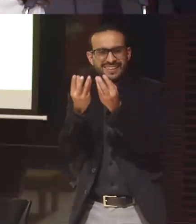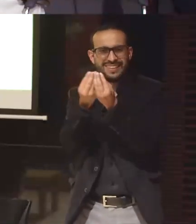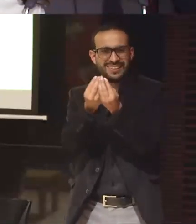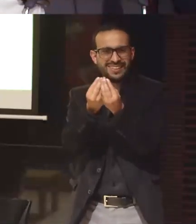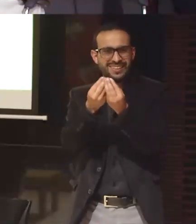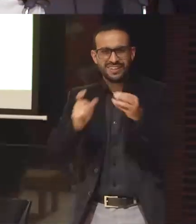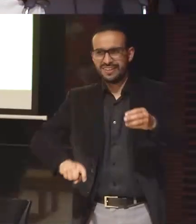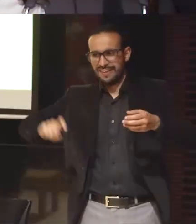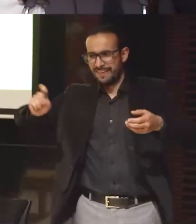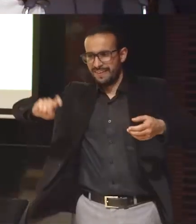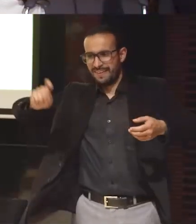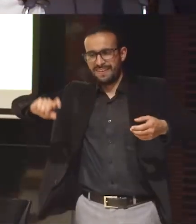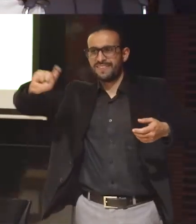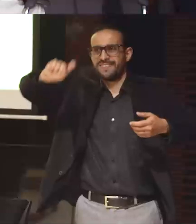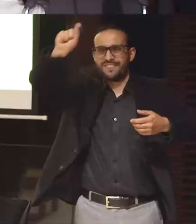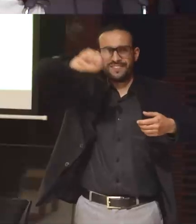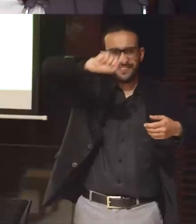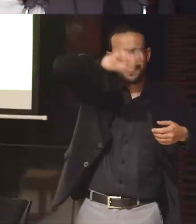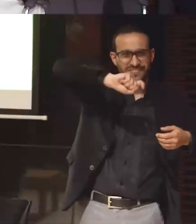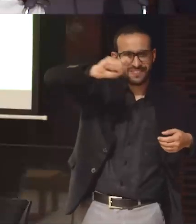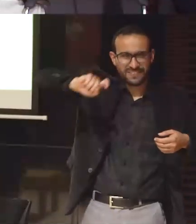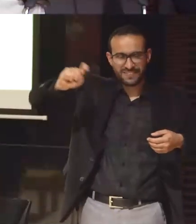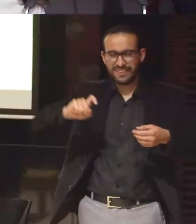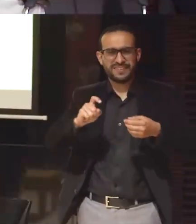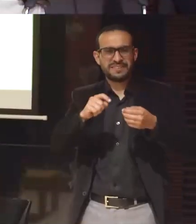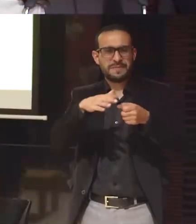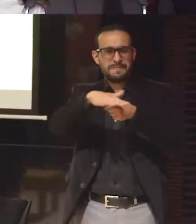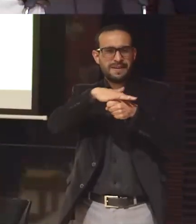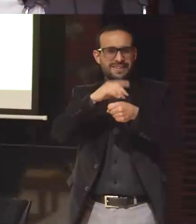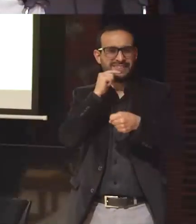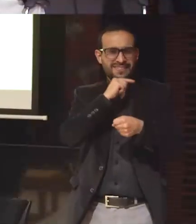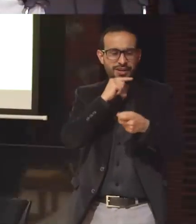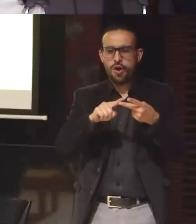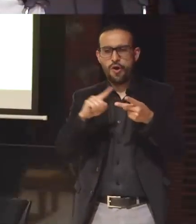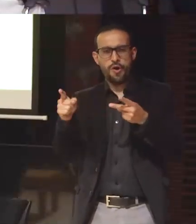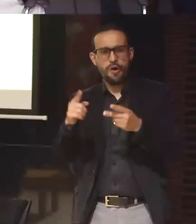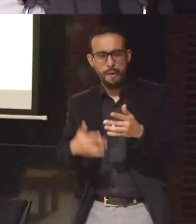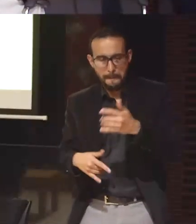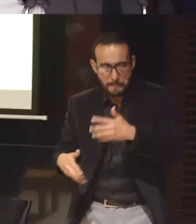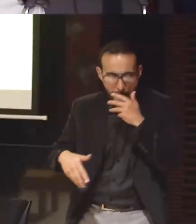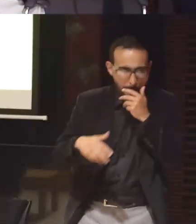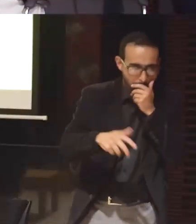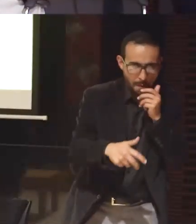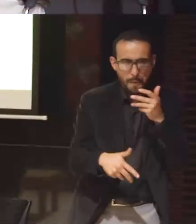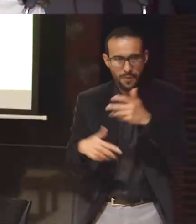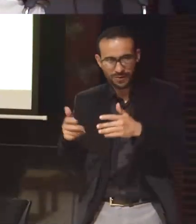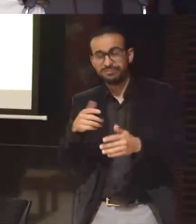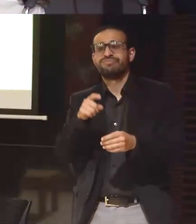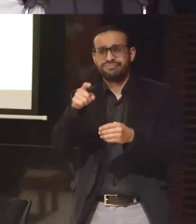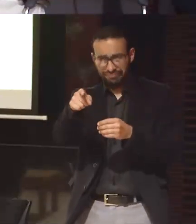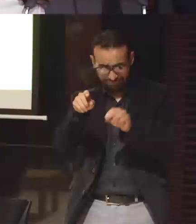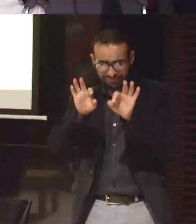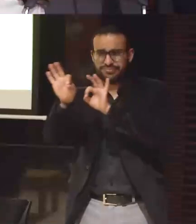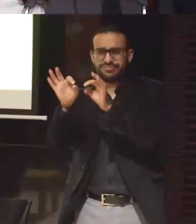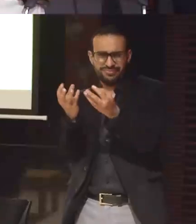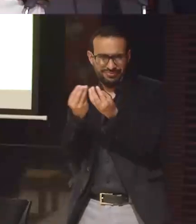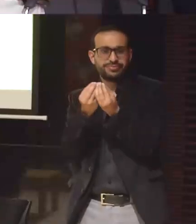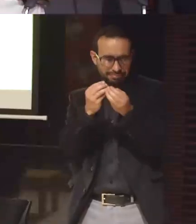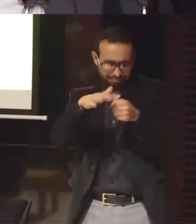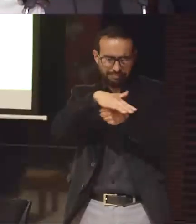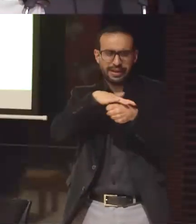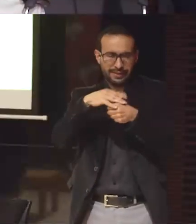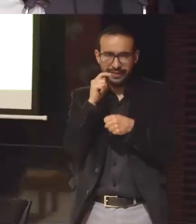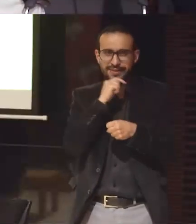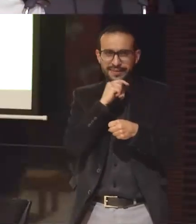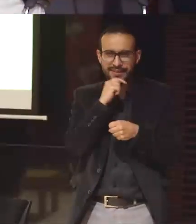estos colectivos de chicos del barrio Santa Fe, con los colectivos trans del barrio Santa Fe. ¿Cuáles son ese tipo de artes que a